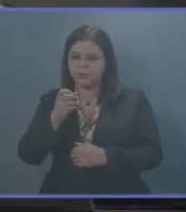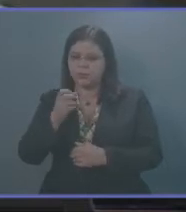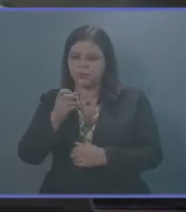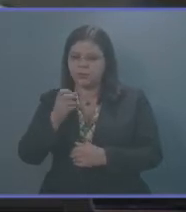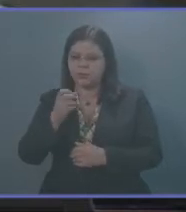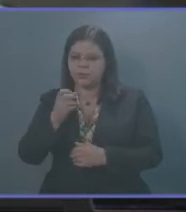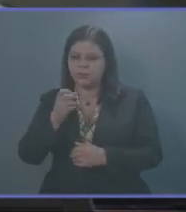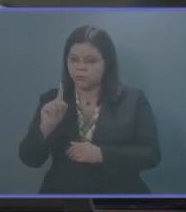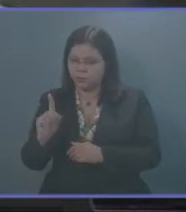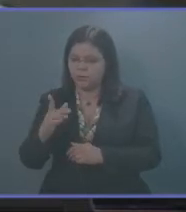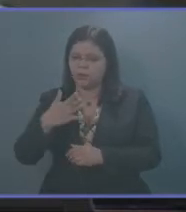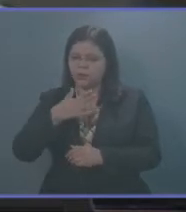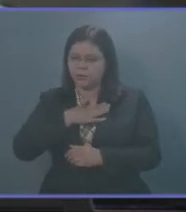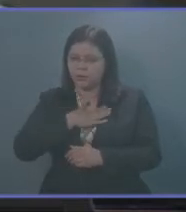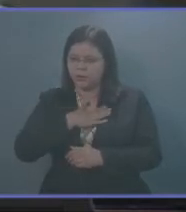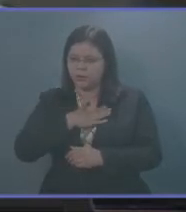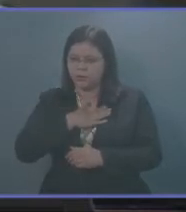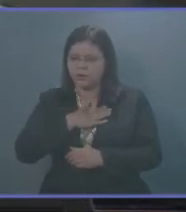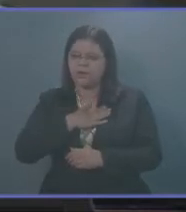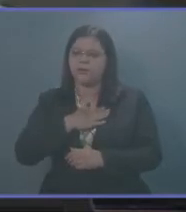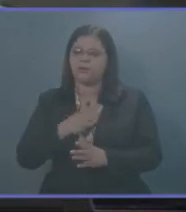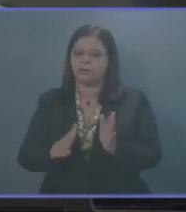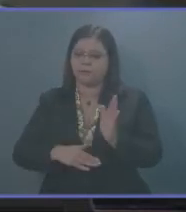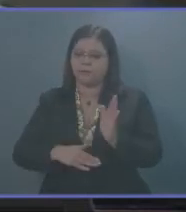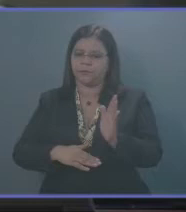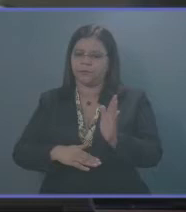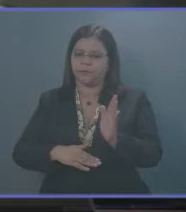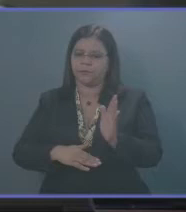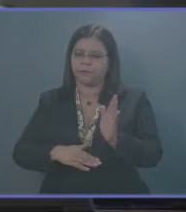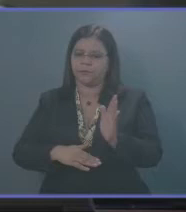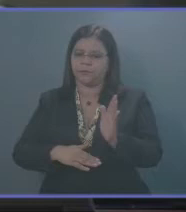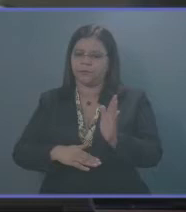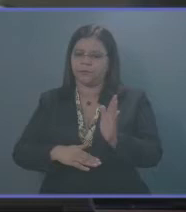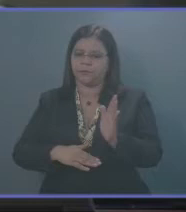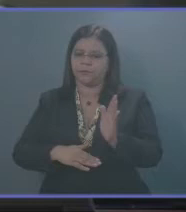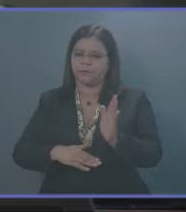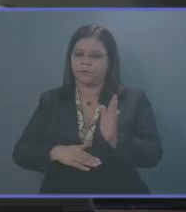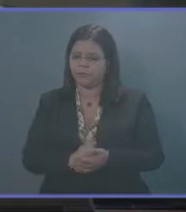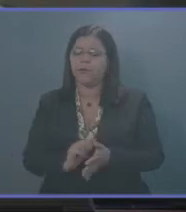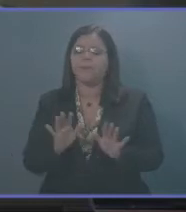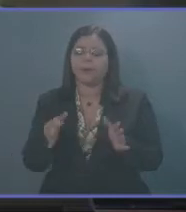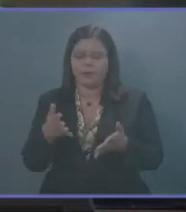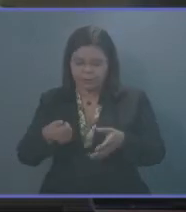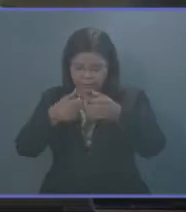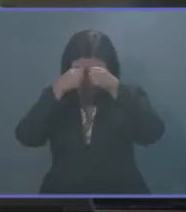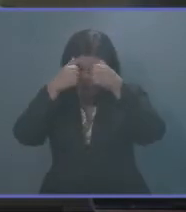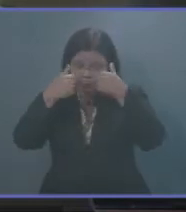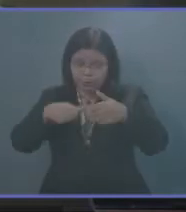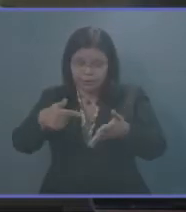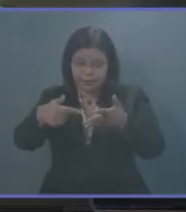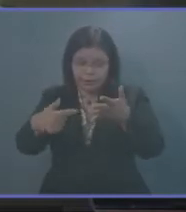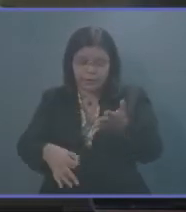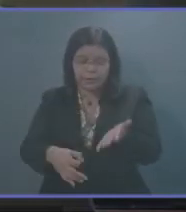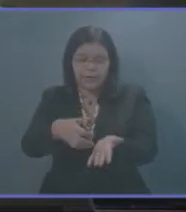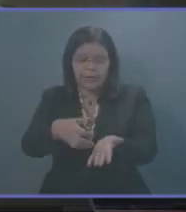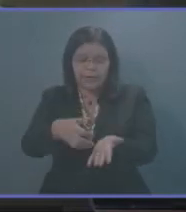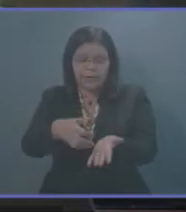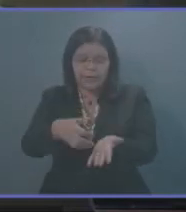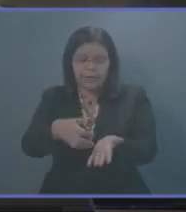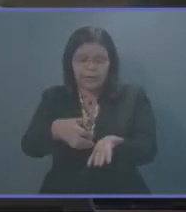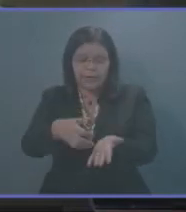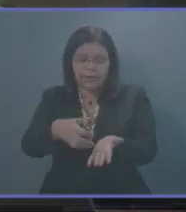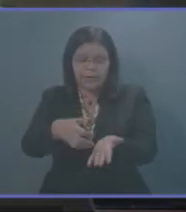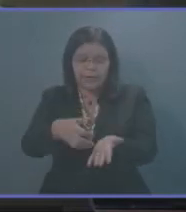814-5-2019-1, que contiene iniciativa del Consejo Municipal de Ilopango, Departamento de San Salvador. En el sentido se apruebe la ley de impuestos municipales del referido